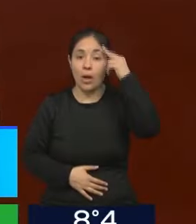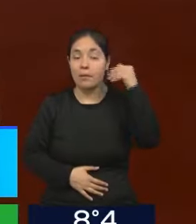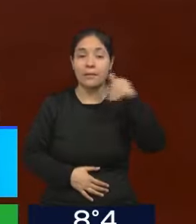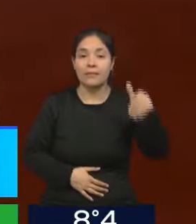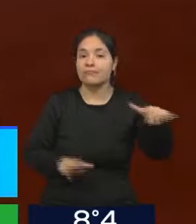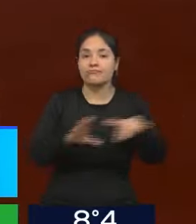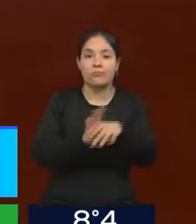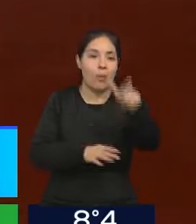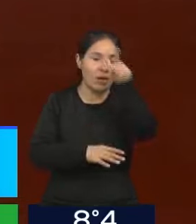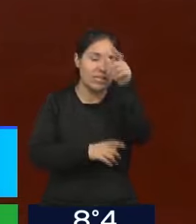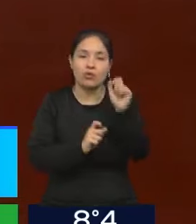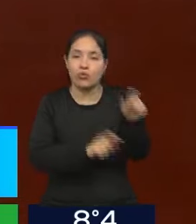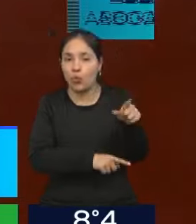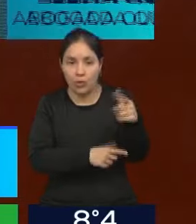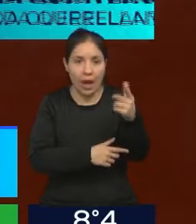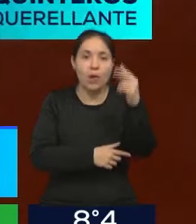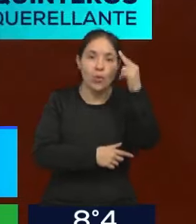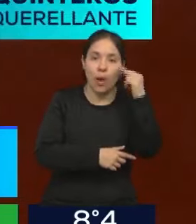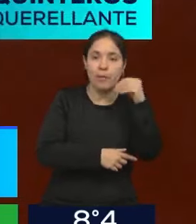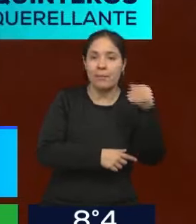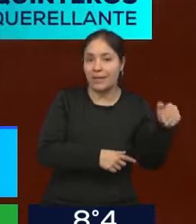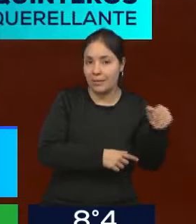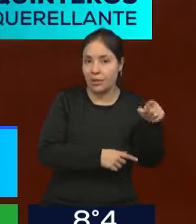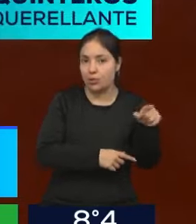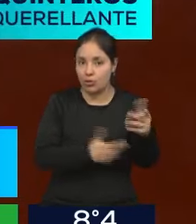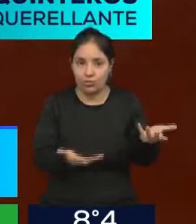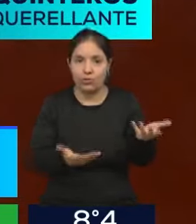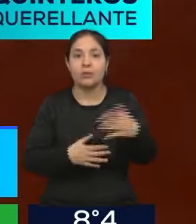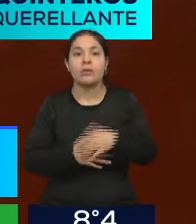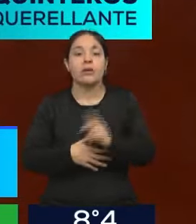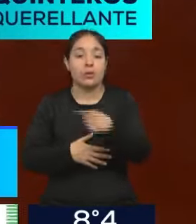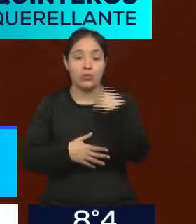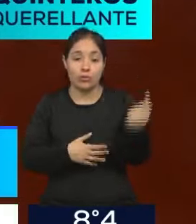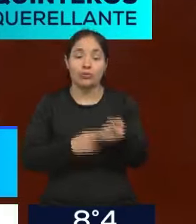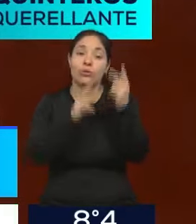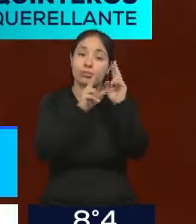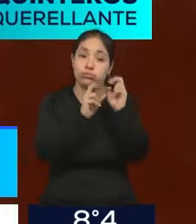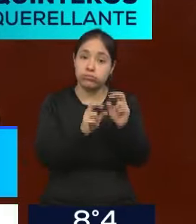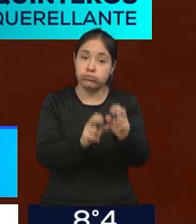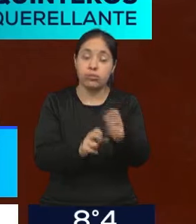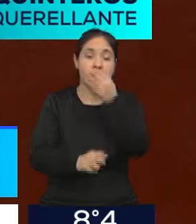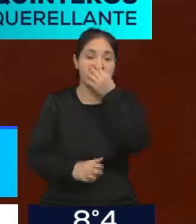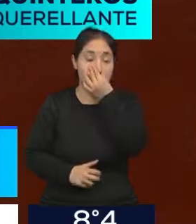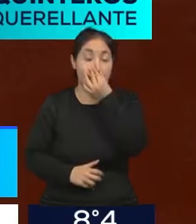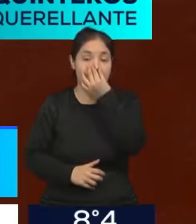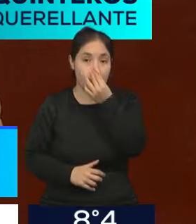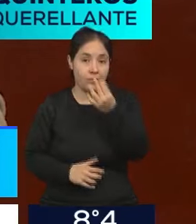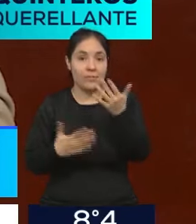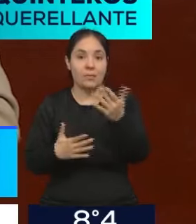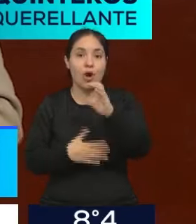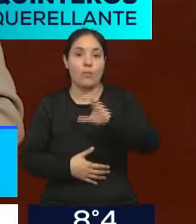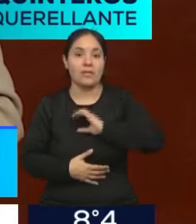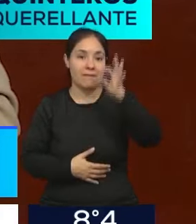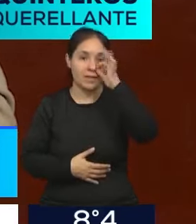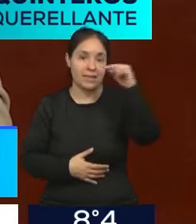las fuerzas de seguridad. Lo que vamos a determinar, no, como la pericia nos circunscribe a la comisaría 27, las armas